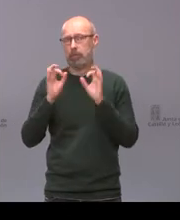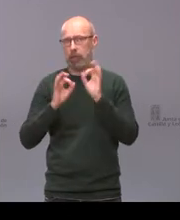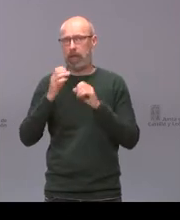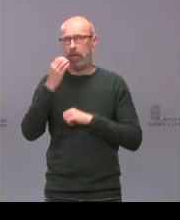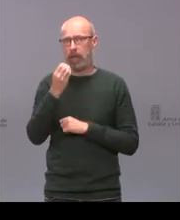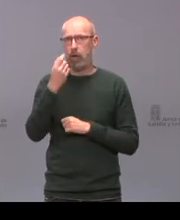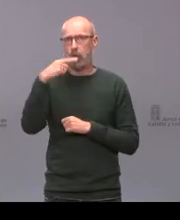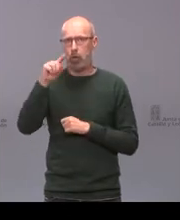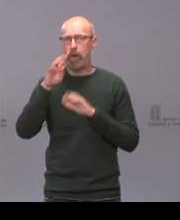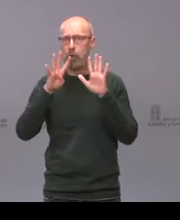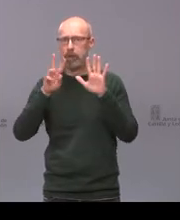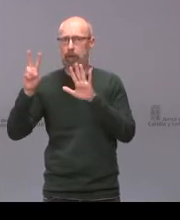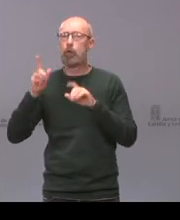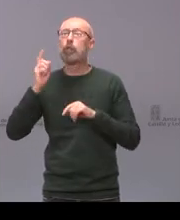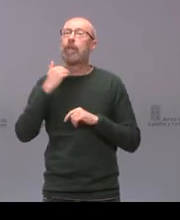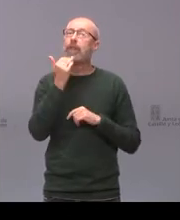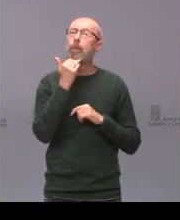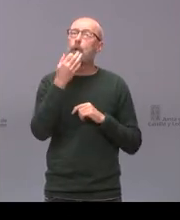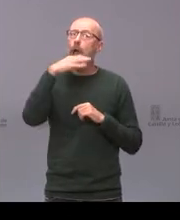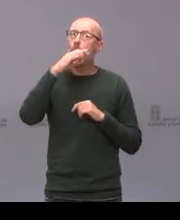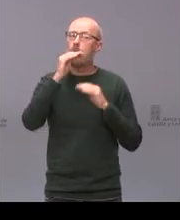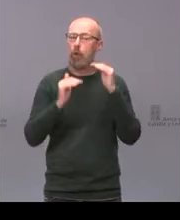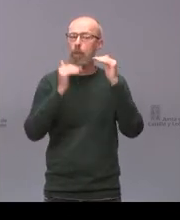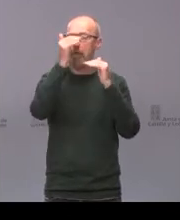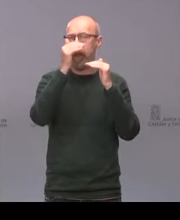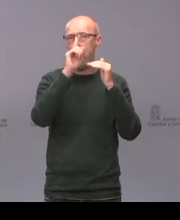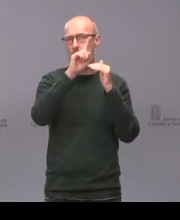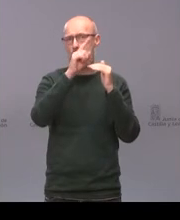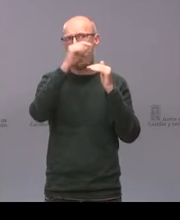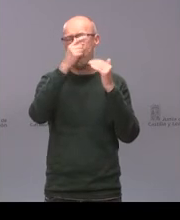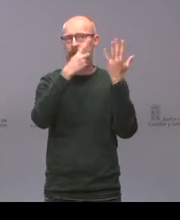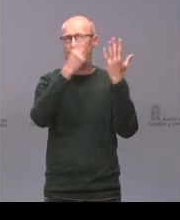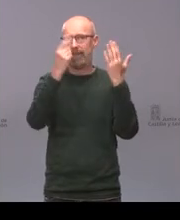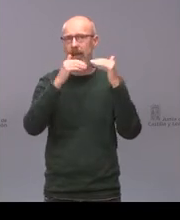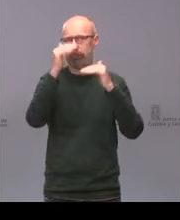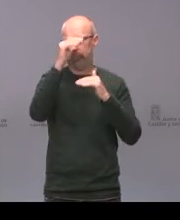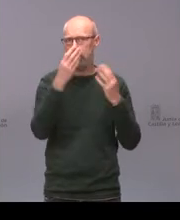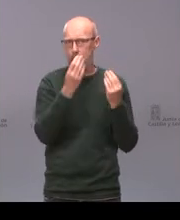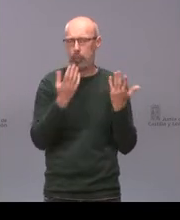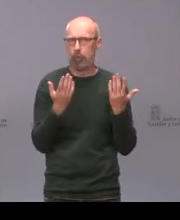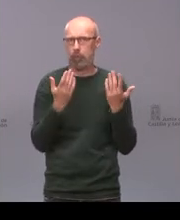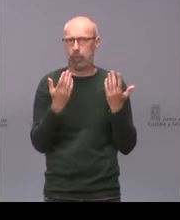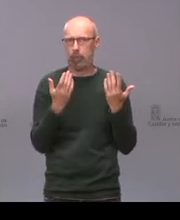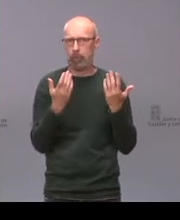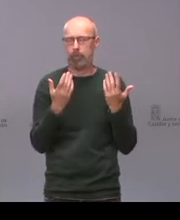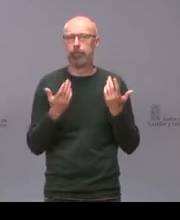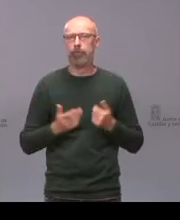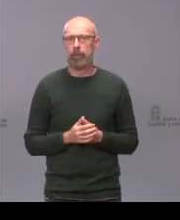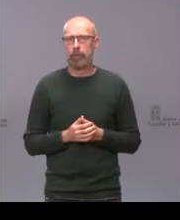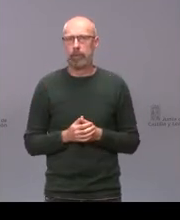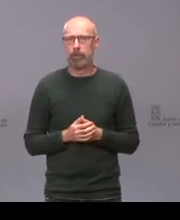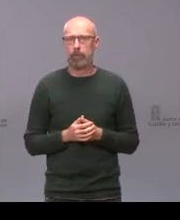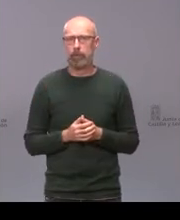es la que tiene una tasa por encima de 1, está en 1,16. Si bien es cierto, como he dicho en la diapositiva anterior, pasa